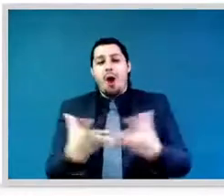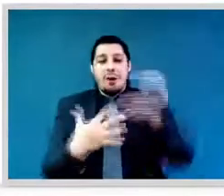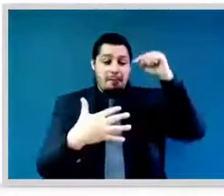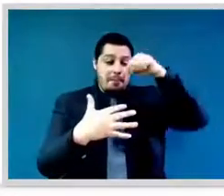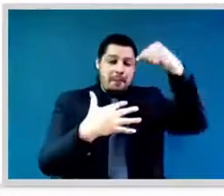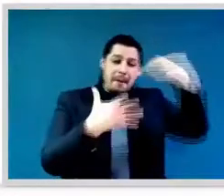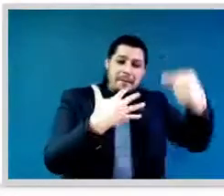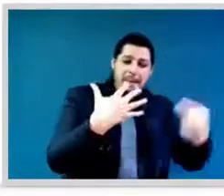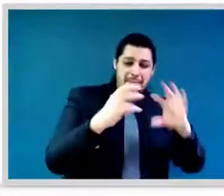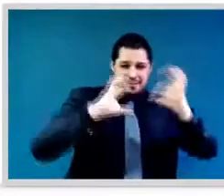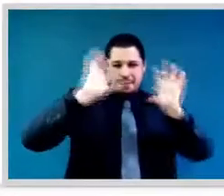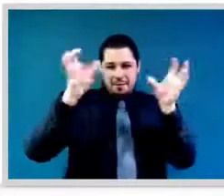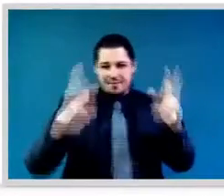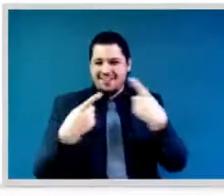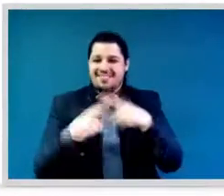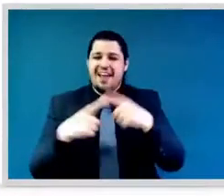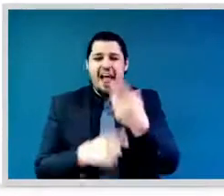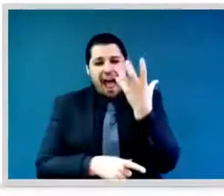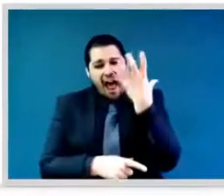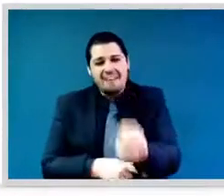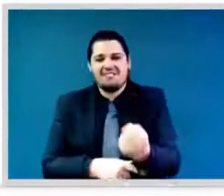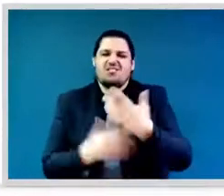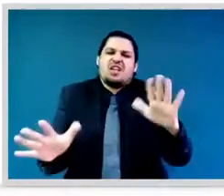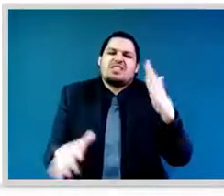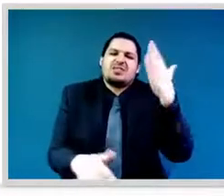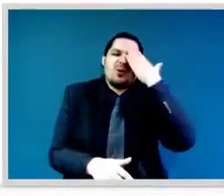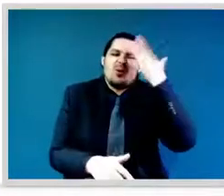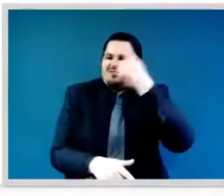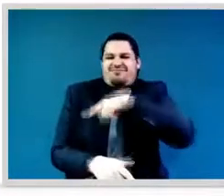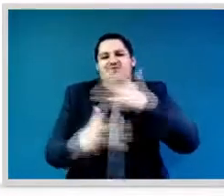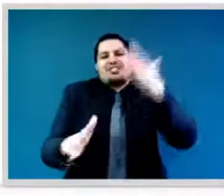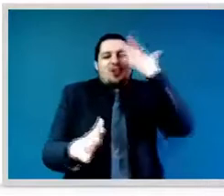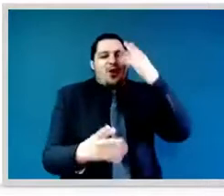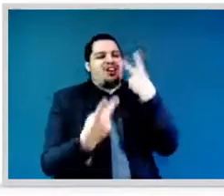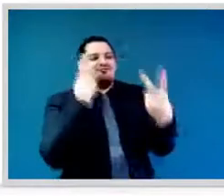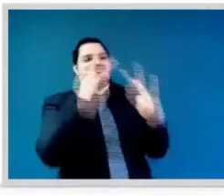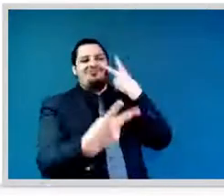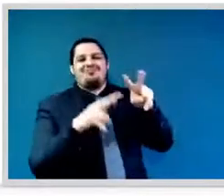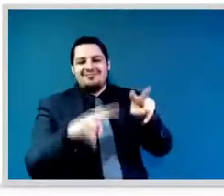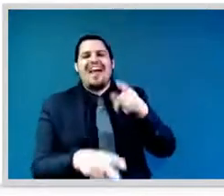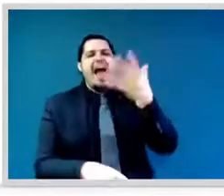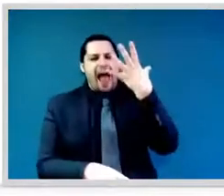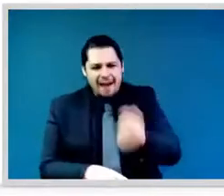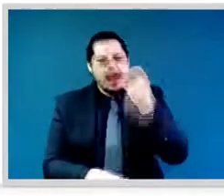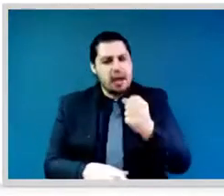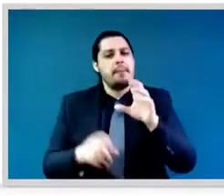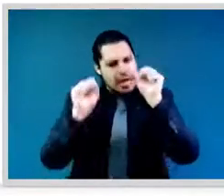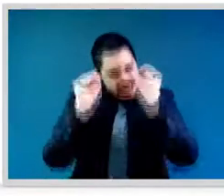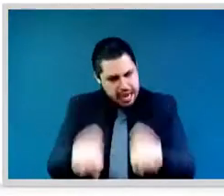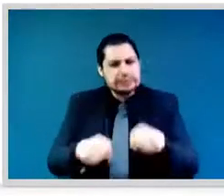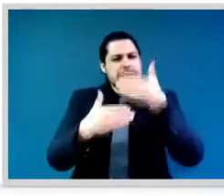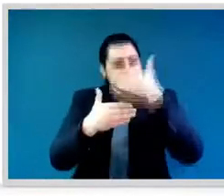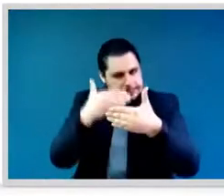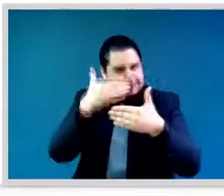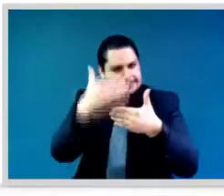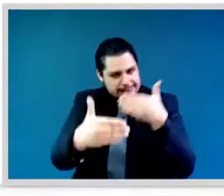es notorio. Ha habido avances, pero se ha demorado mucho, desde mi perspectiva,